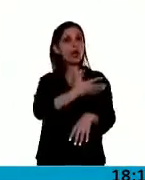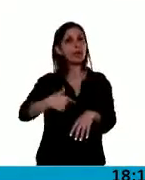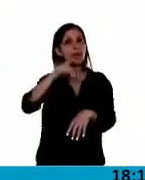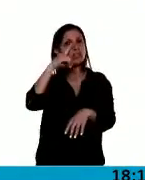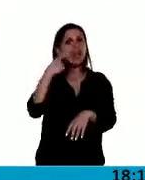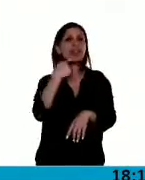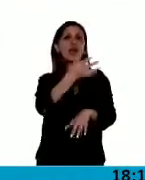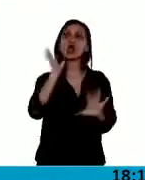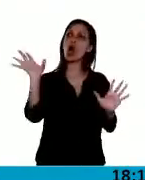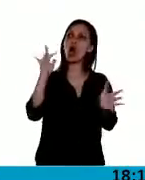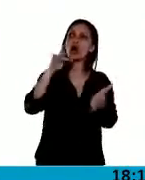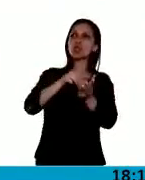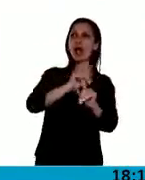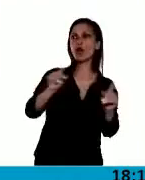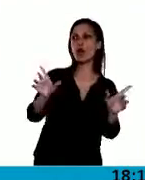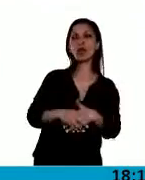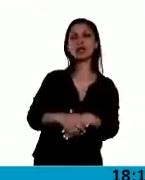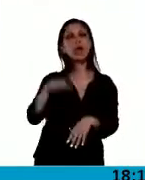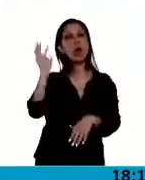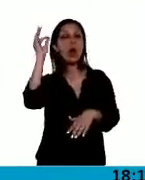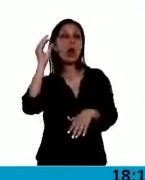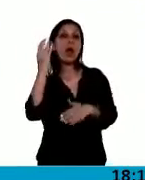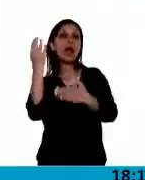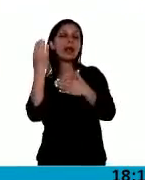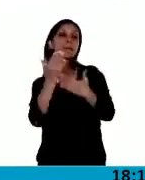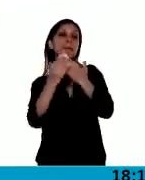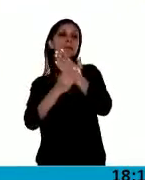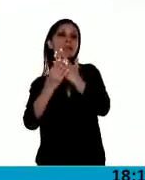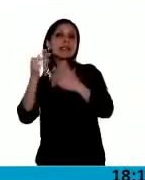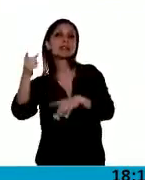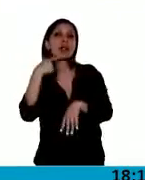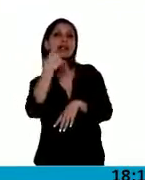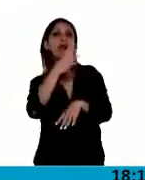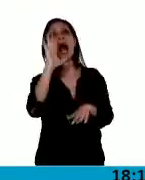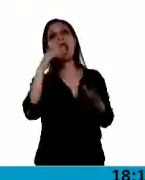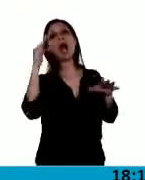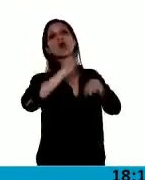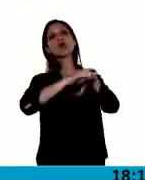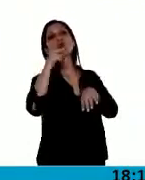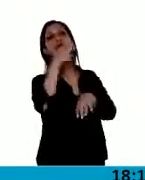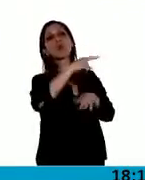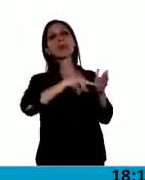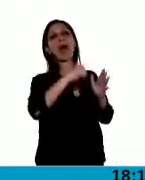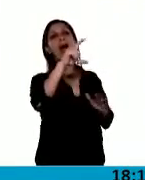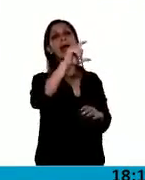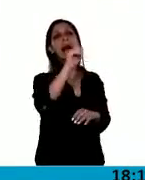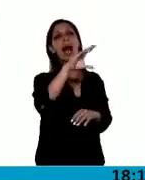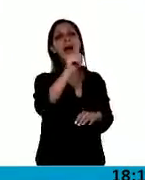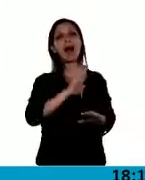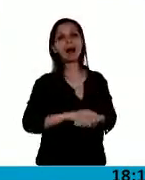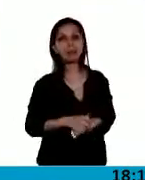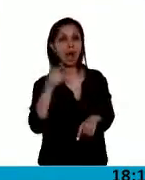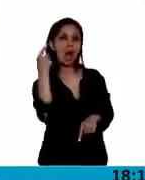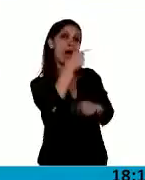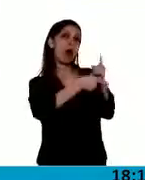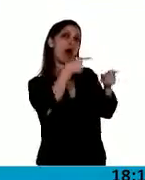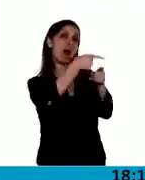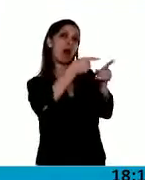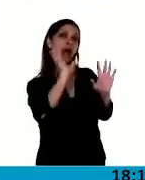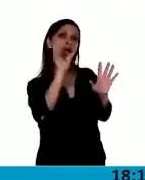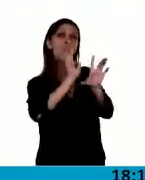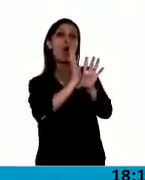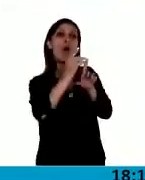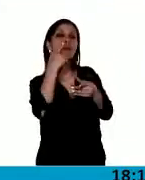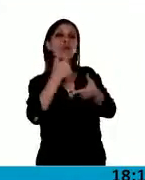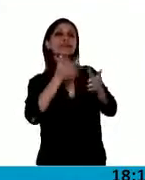tocar? Cuando el ministro Goyán decía que era culpa de la Ciudad Autónoma de Buenos Aires y lo marcaba en un círculo, con un